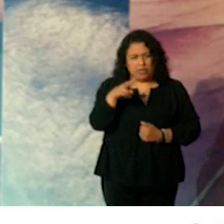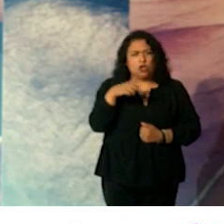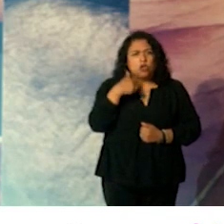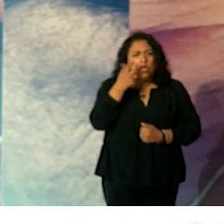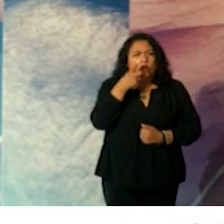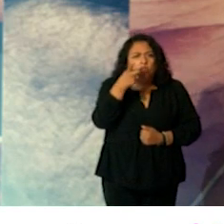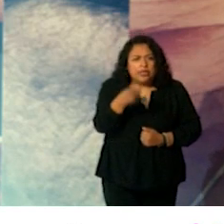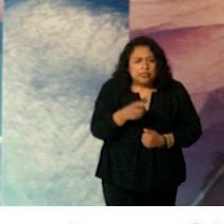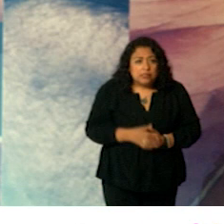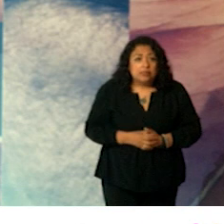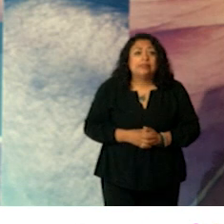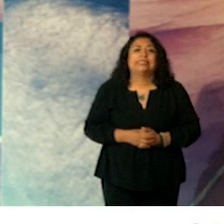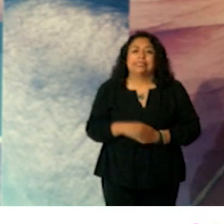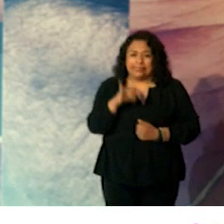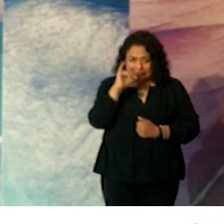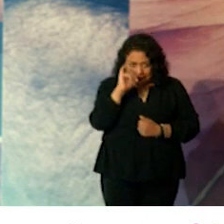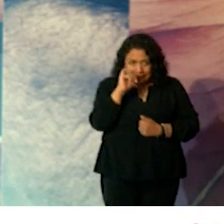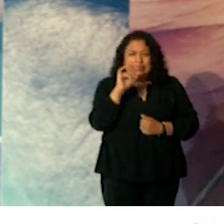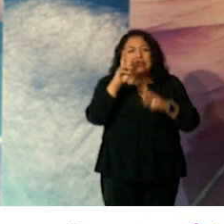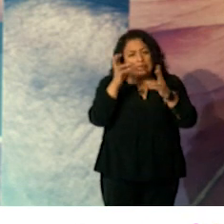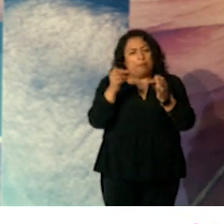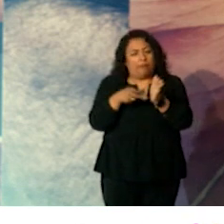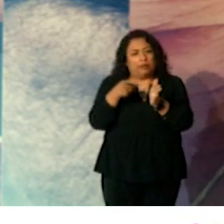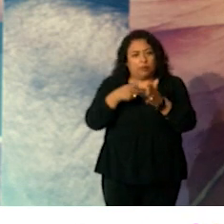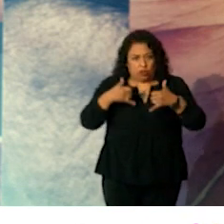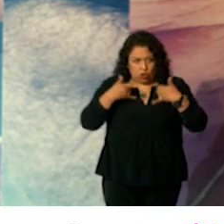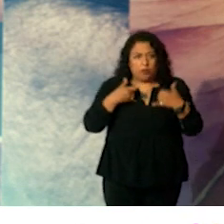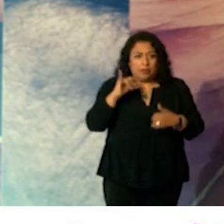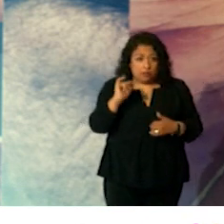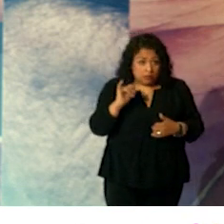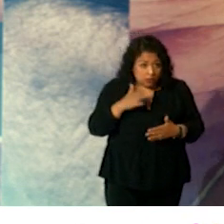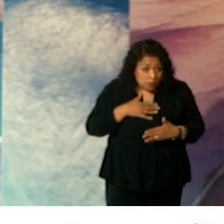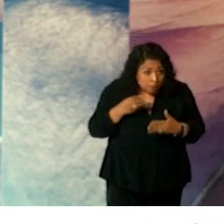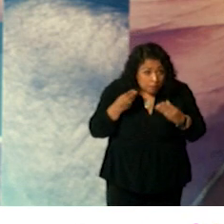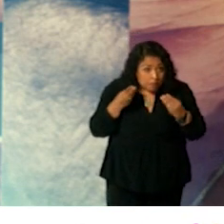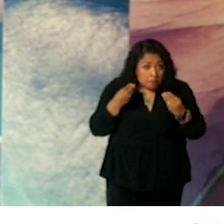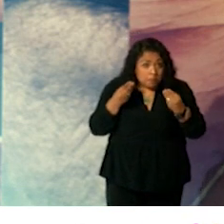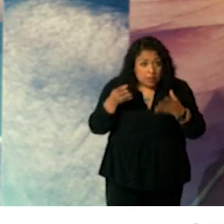que sí hemos hablado mucho de las juventudes igual, pero bueno, mi opinión es